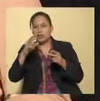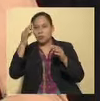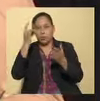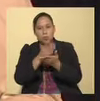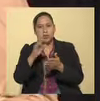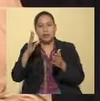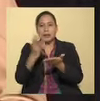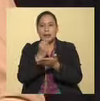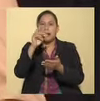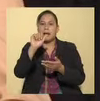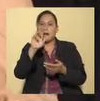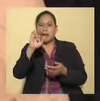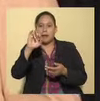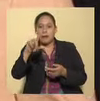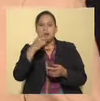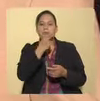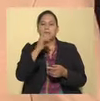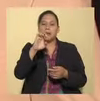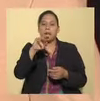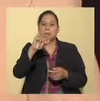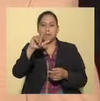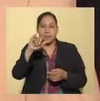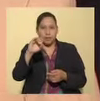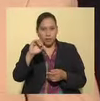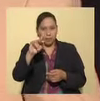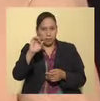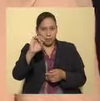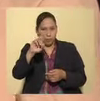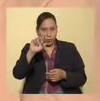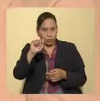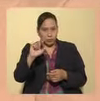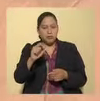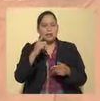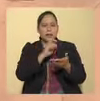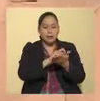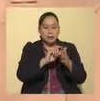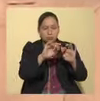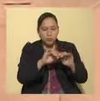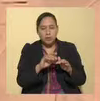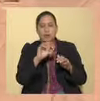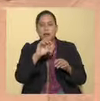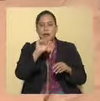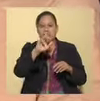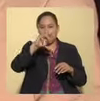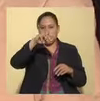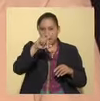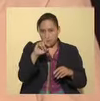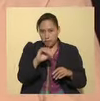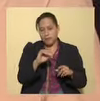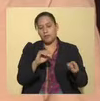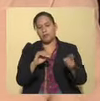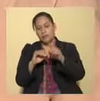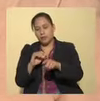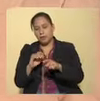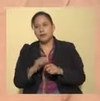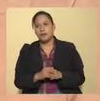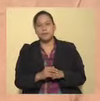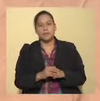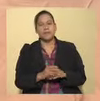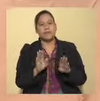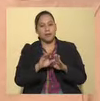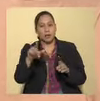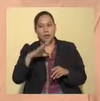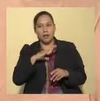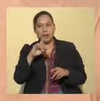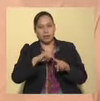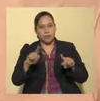de Arieles, Emilio Portes, buenos escritores, ¿no? Armando Vegajil, luego por ahí otro, el Bustamante